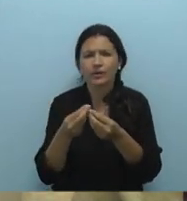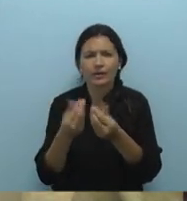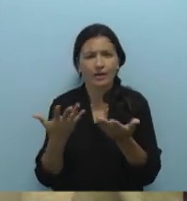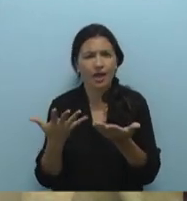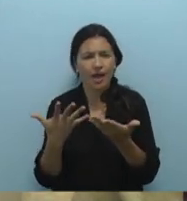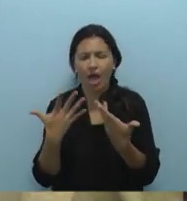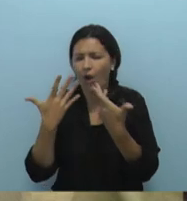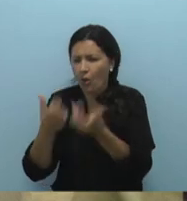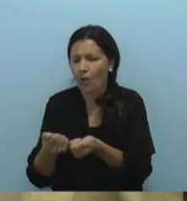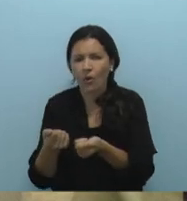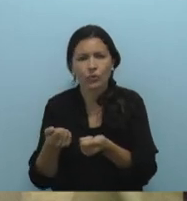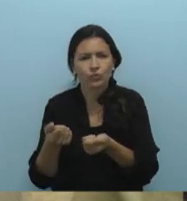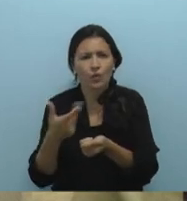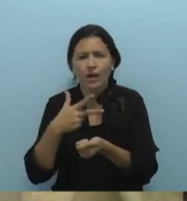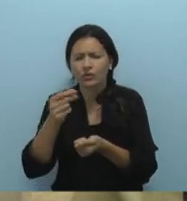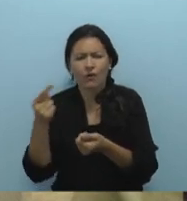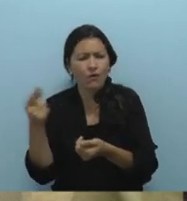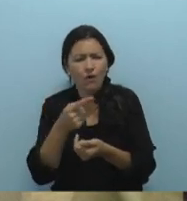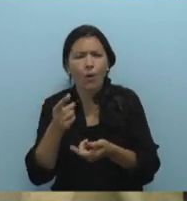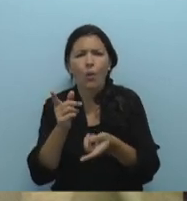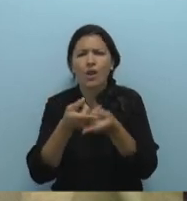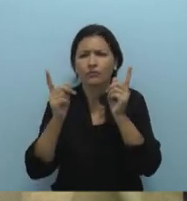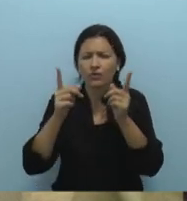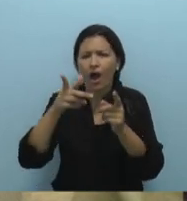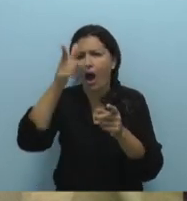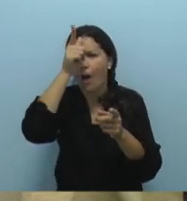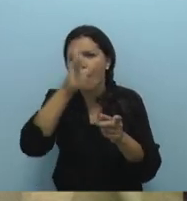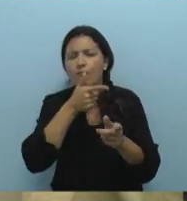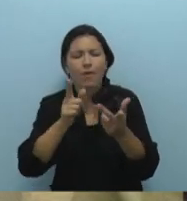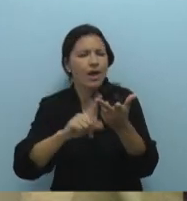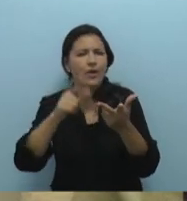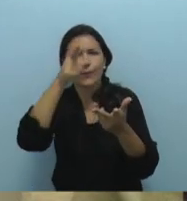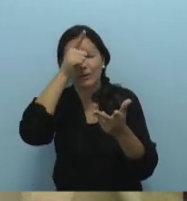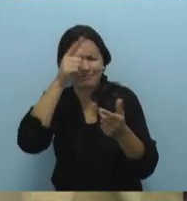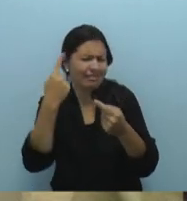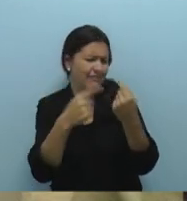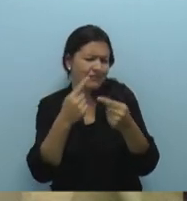de la policía, de los bomberos, de los docentes, de los trabajadores de la salud.